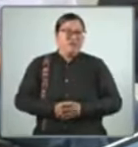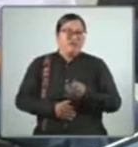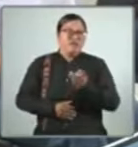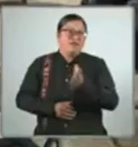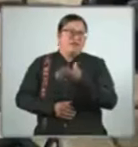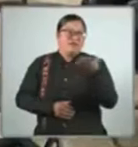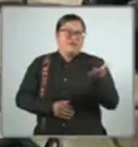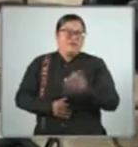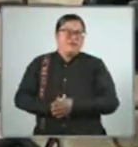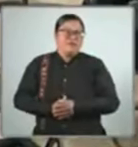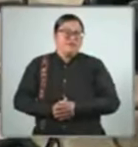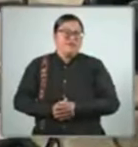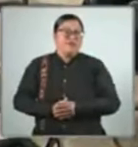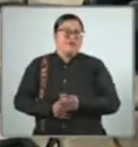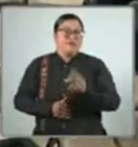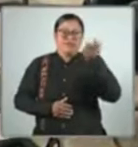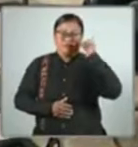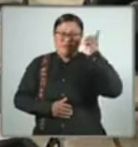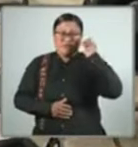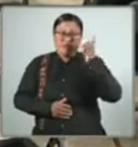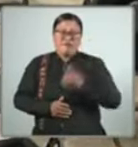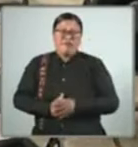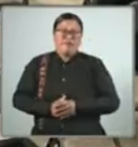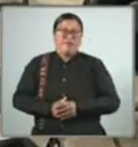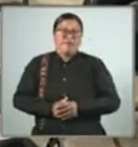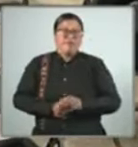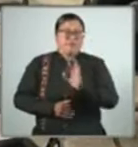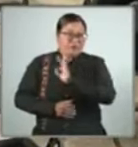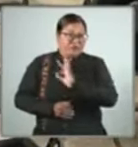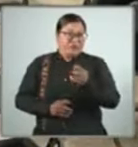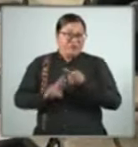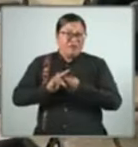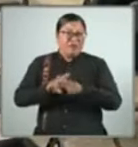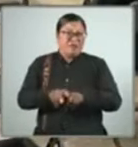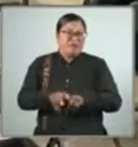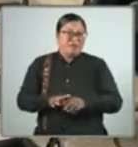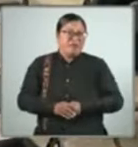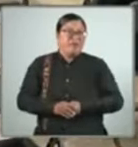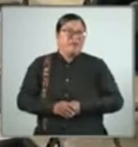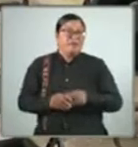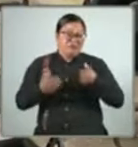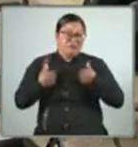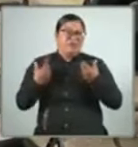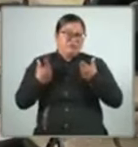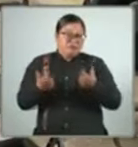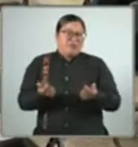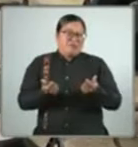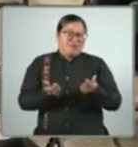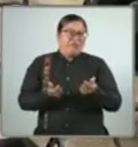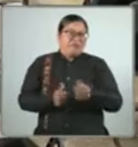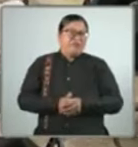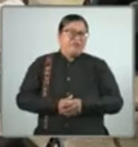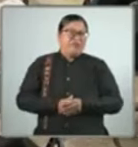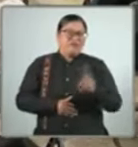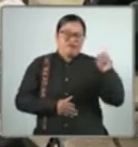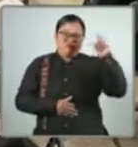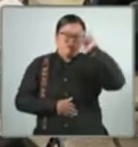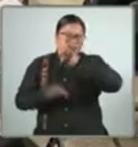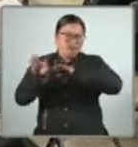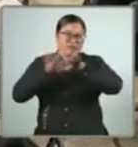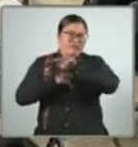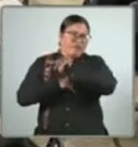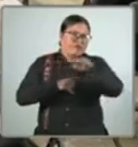bueno, ¿no? Y ojalá que sugiera ahí, y digo, entiendo el difícil trabajo